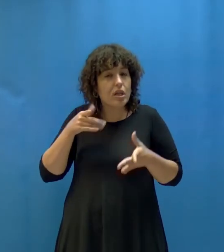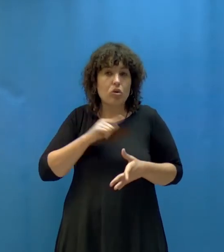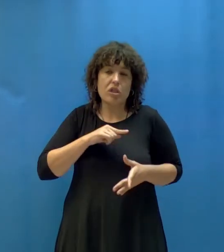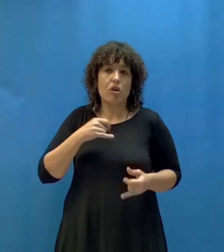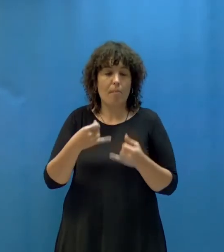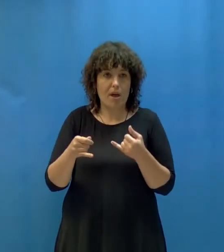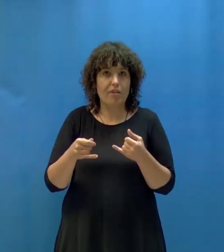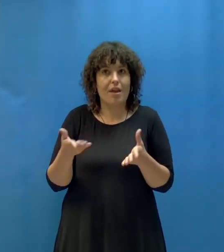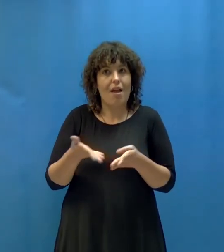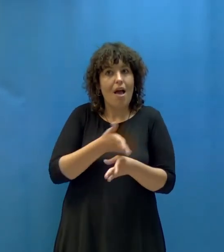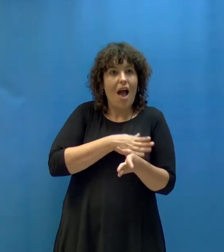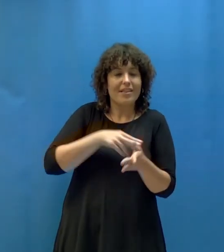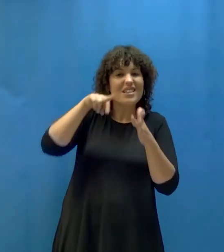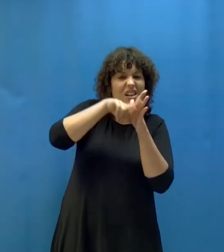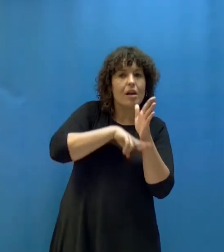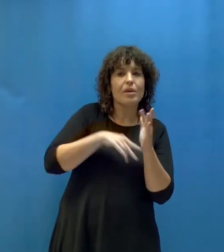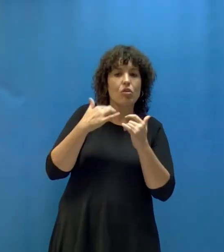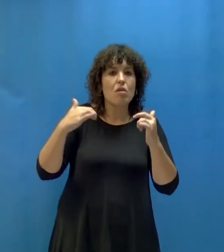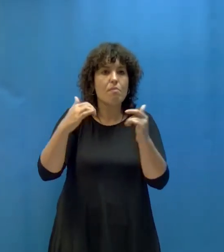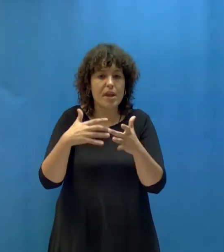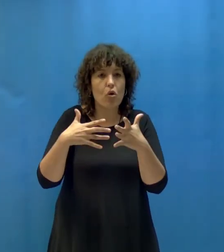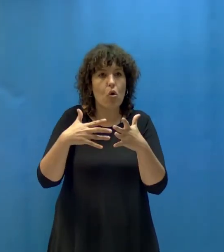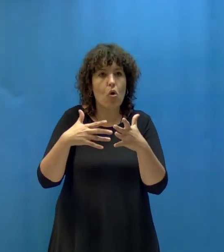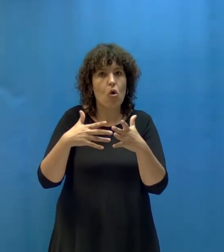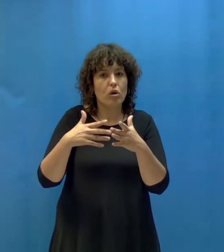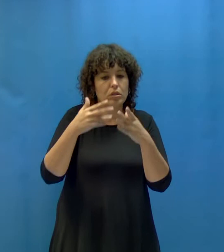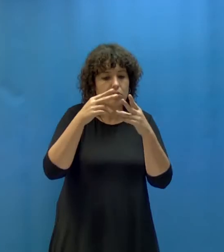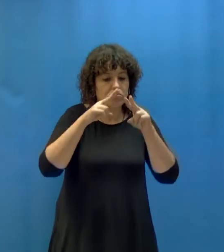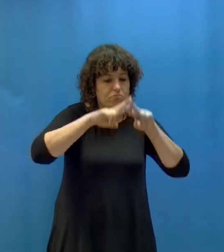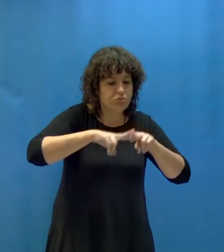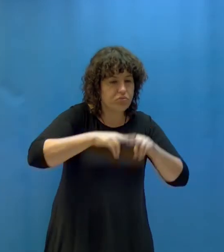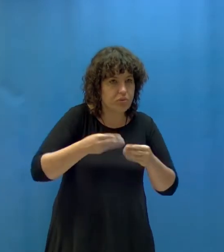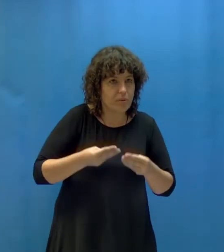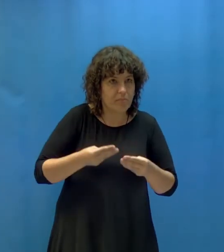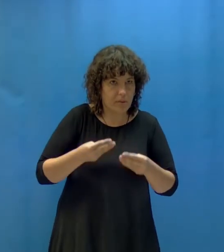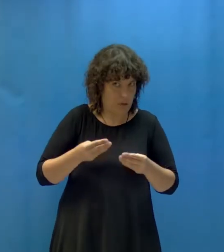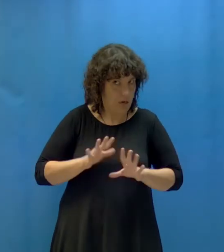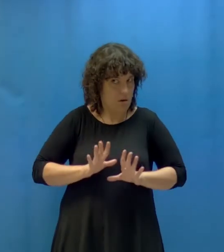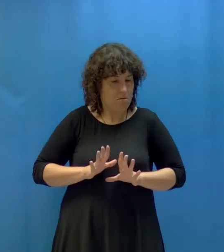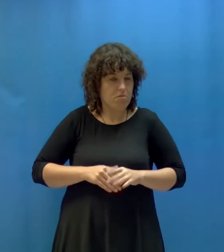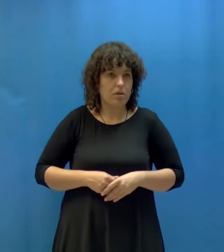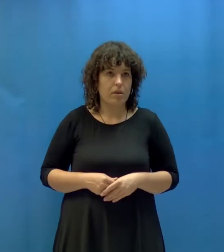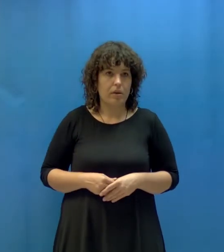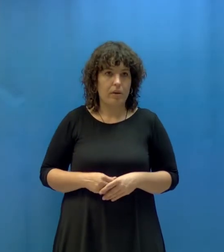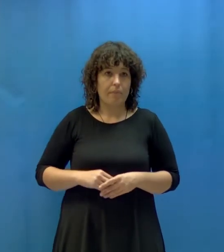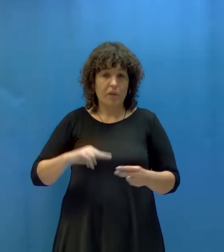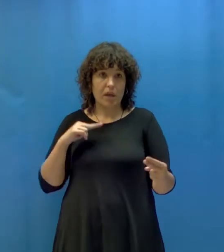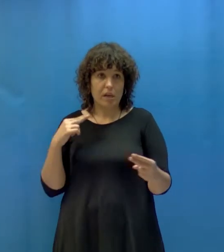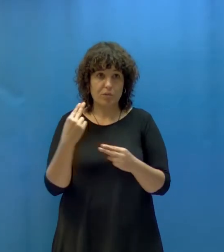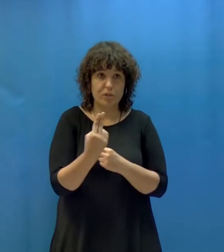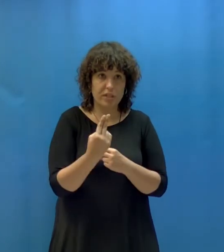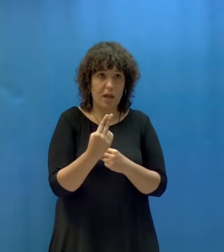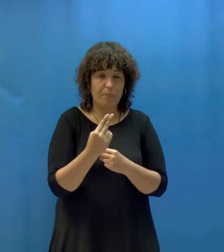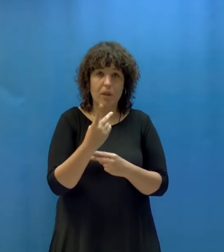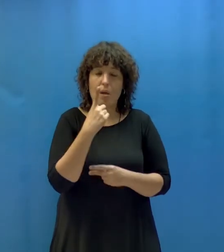favor, que s'estudi el reglament de funcionament del ple. Ho vinc dient fa dos anys i no n'hi ha mans. Per a contestar la primera